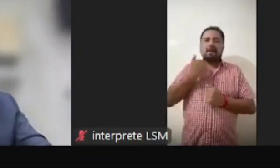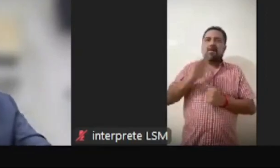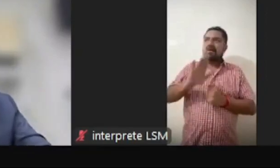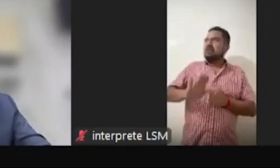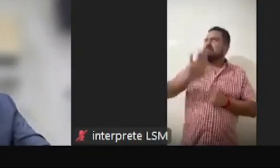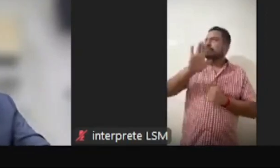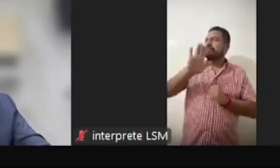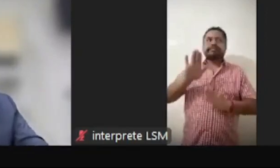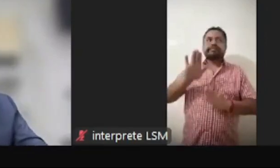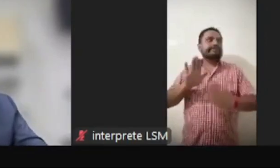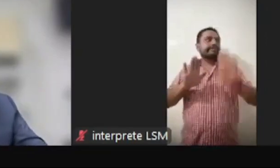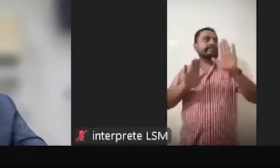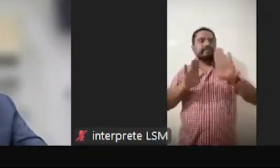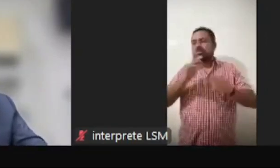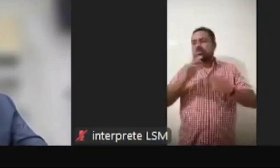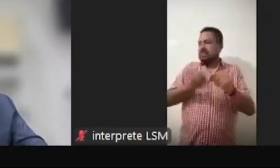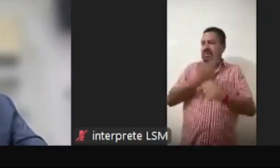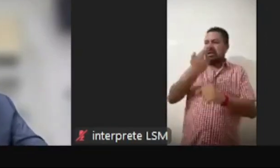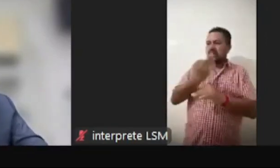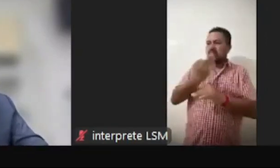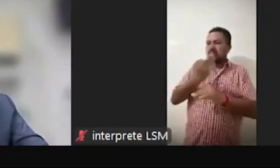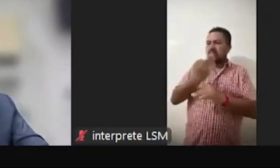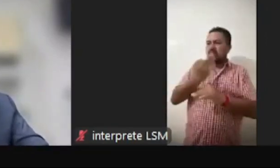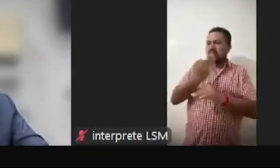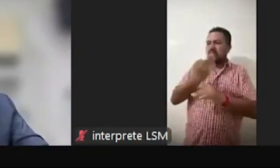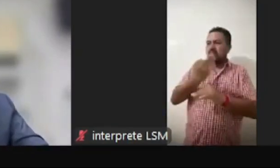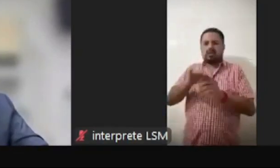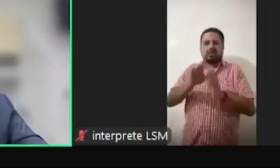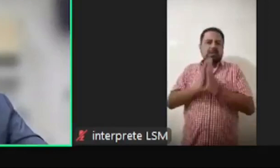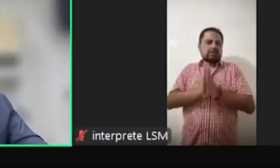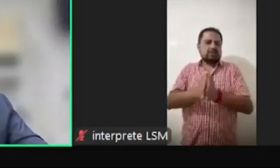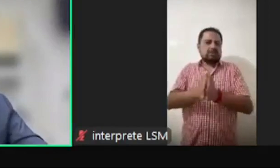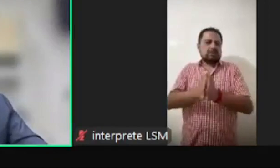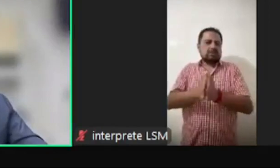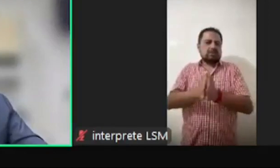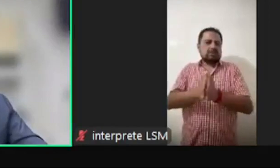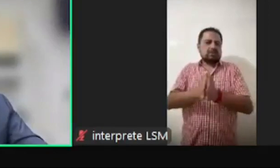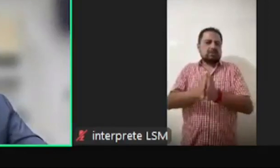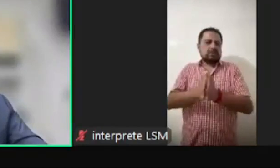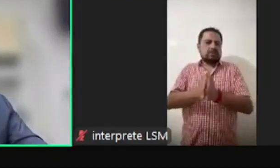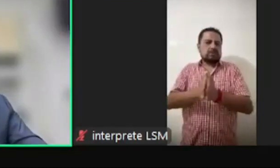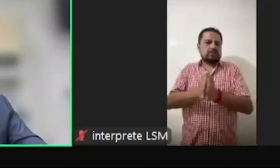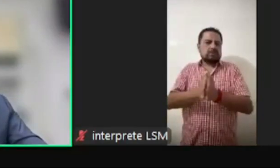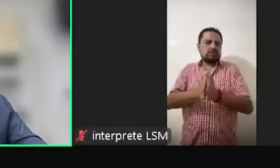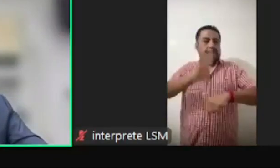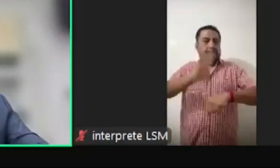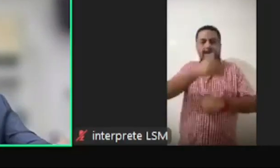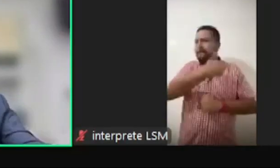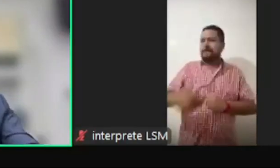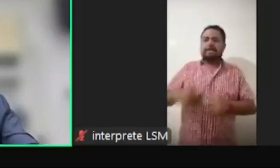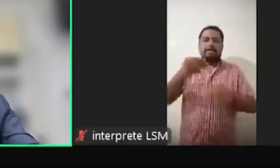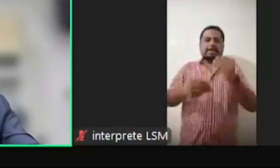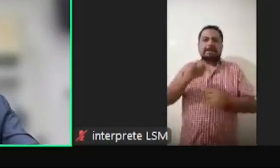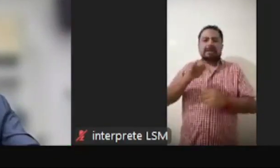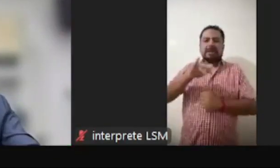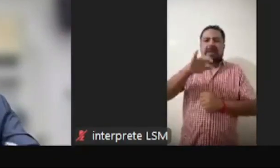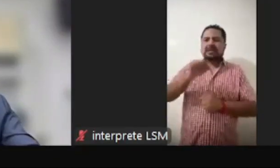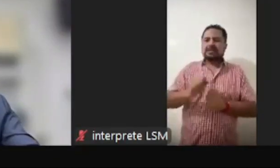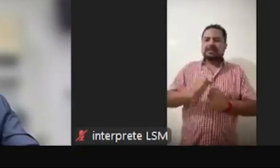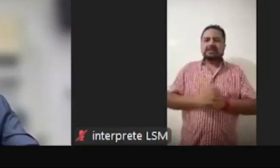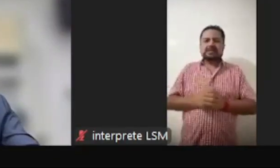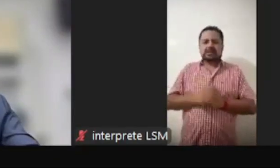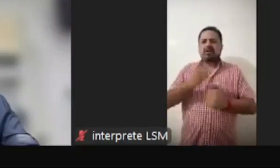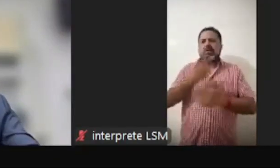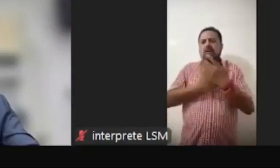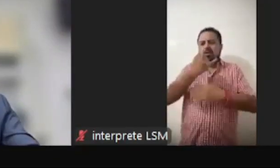al respecto, secretario, tome la votación, por favor. Con su autorización, magistrada presidenta, magistrado José Inés Betancourt Salgado. Con el